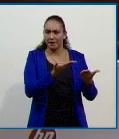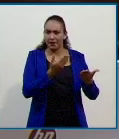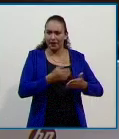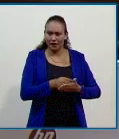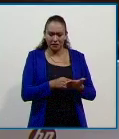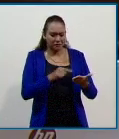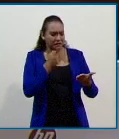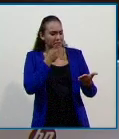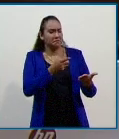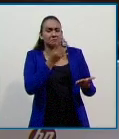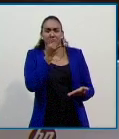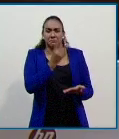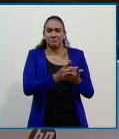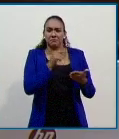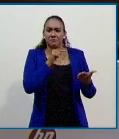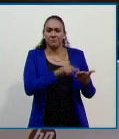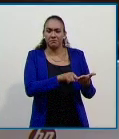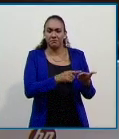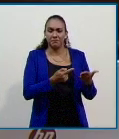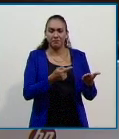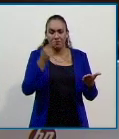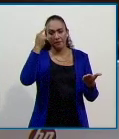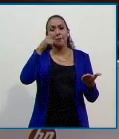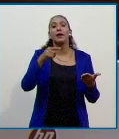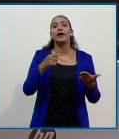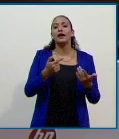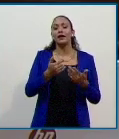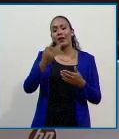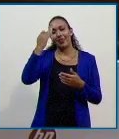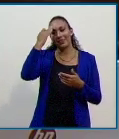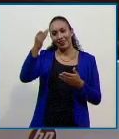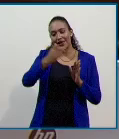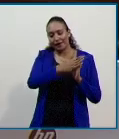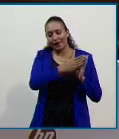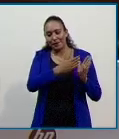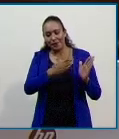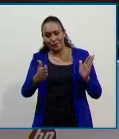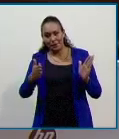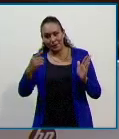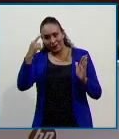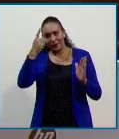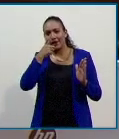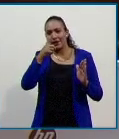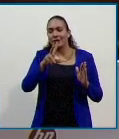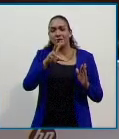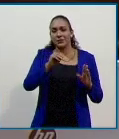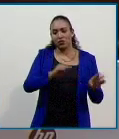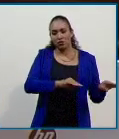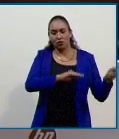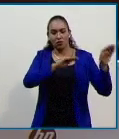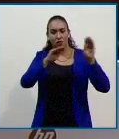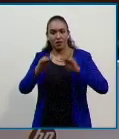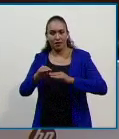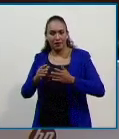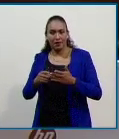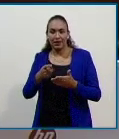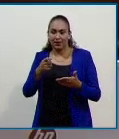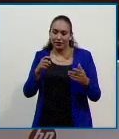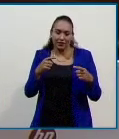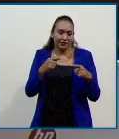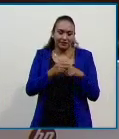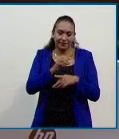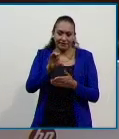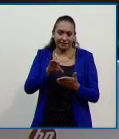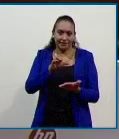que únicamente contempla el transcurso del plazo referido para negar la restitución, resulta